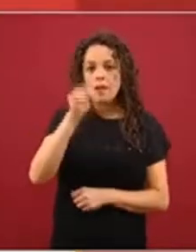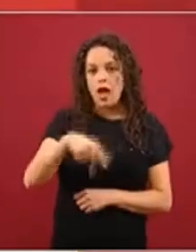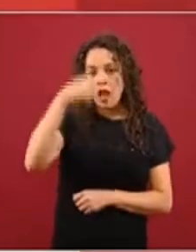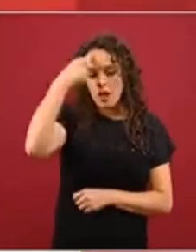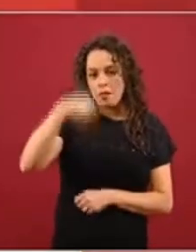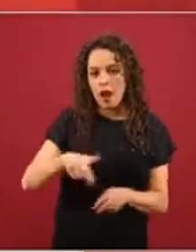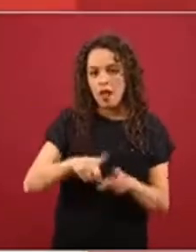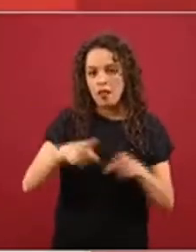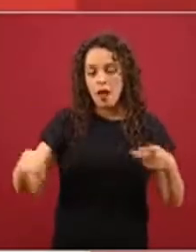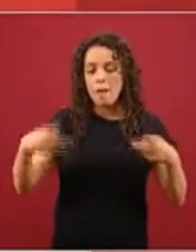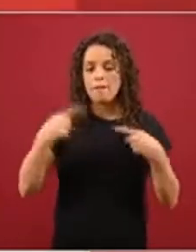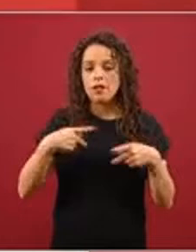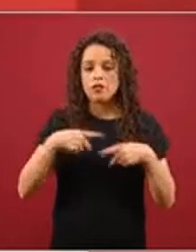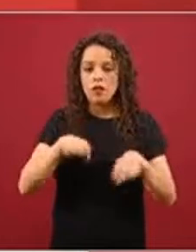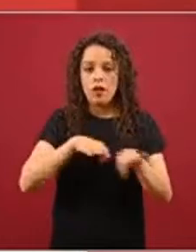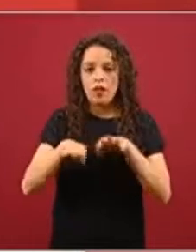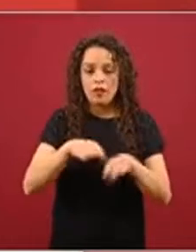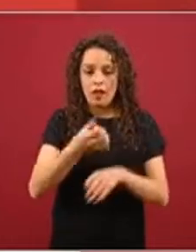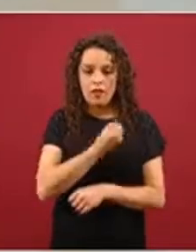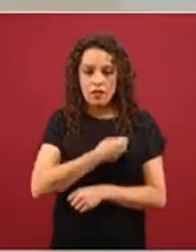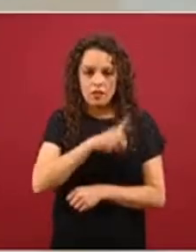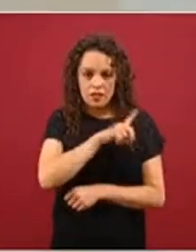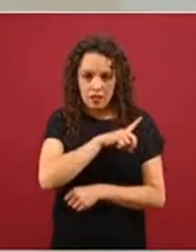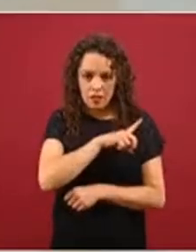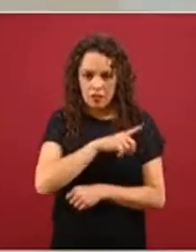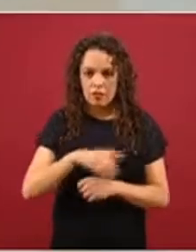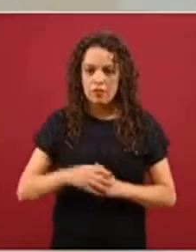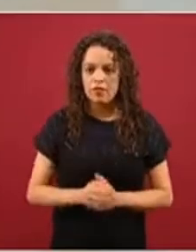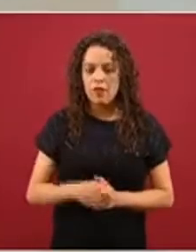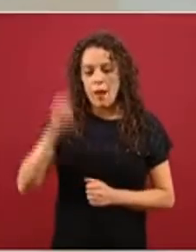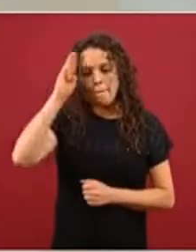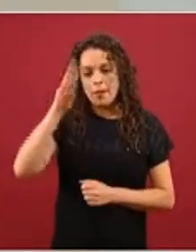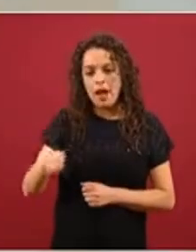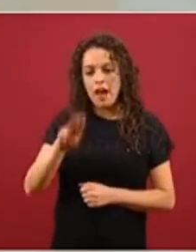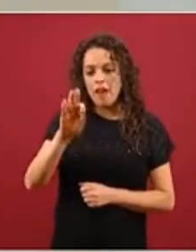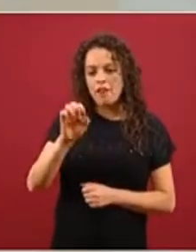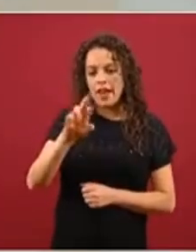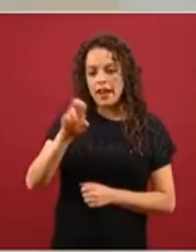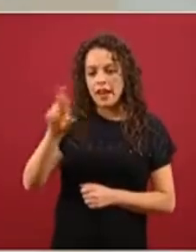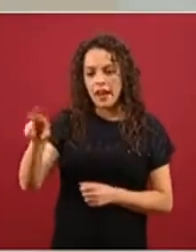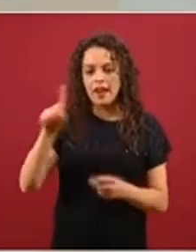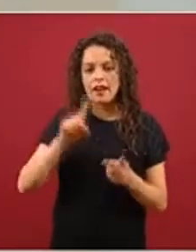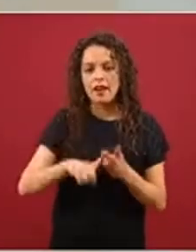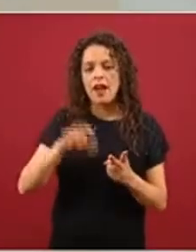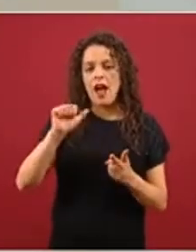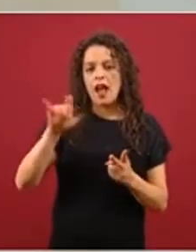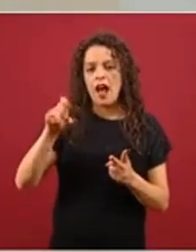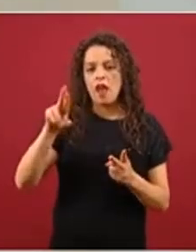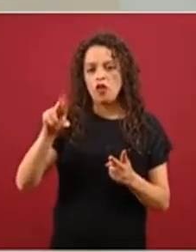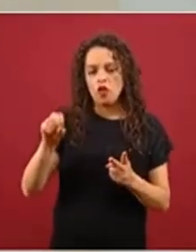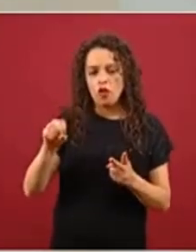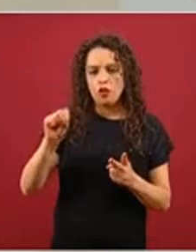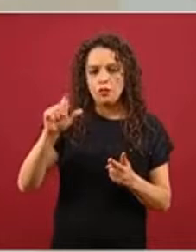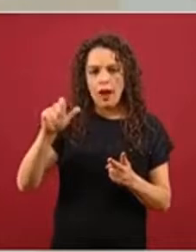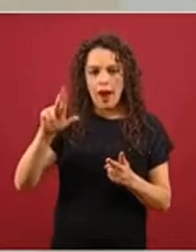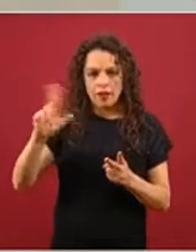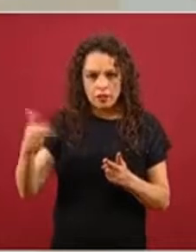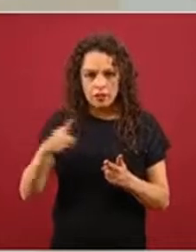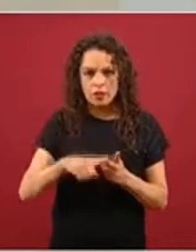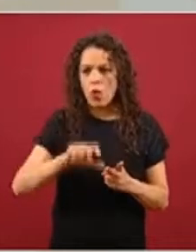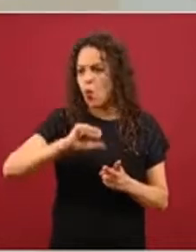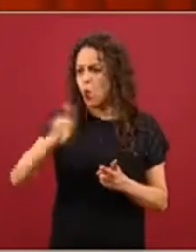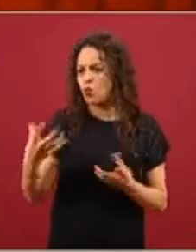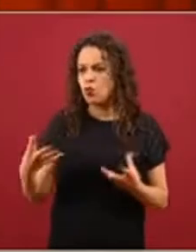profesionales de la salud. Y uno de los elementos que el maestro Ferrer y el doctor Alejandro Sbarch, junto con varias otras instituciones